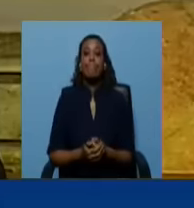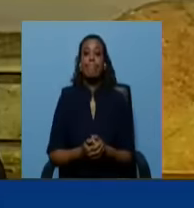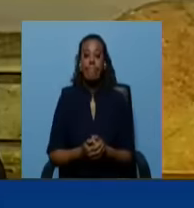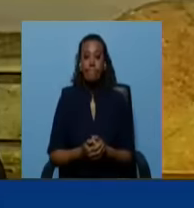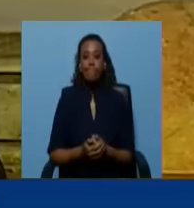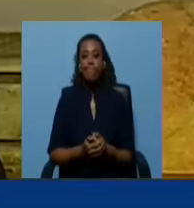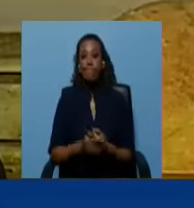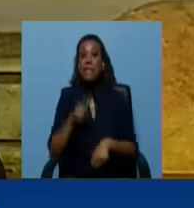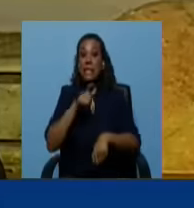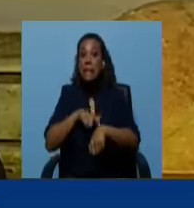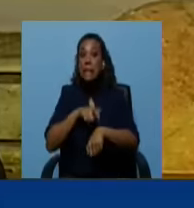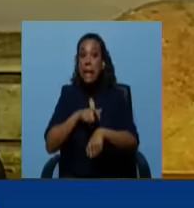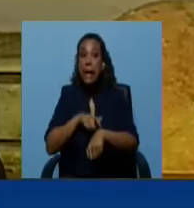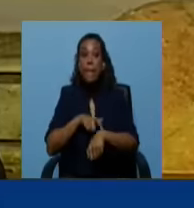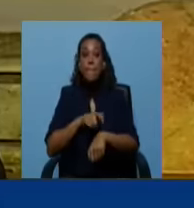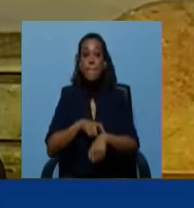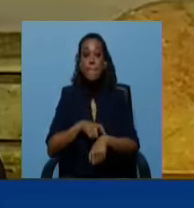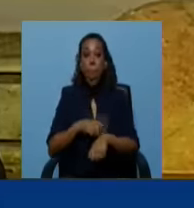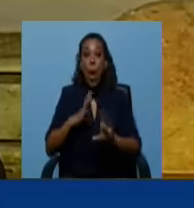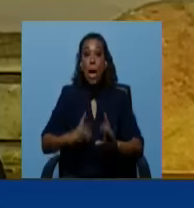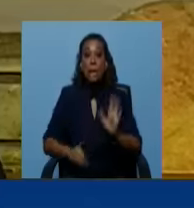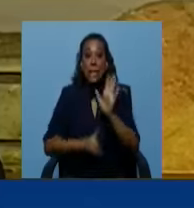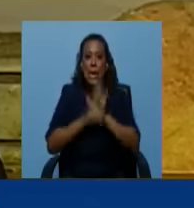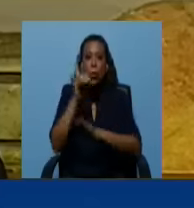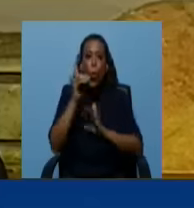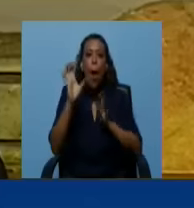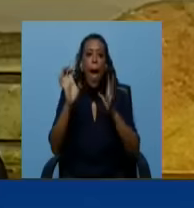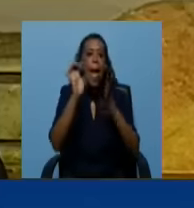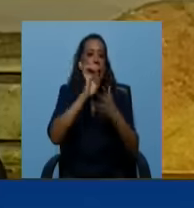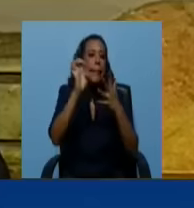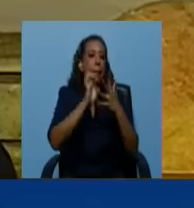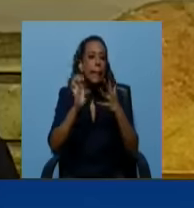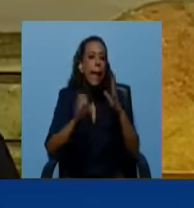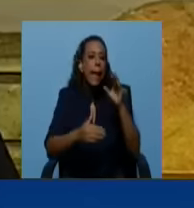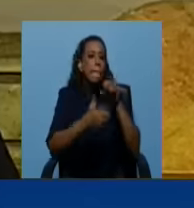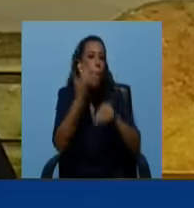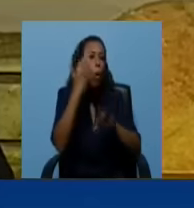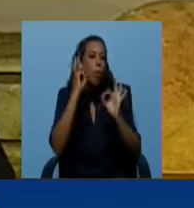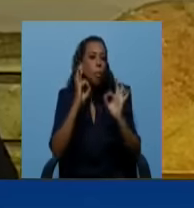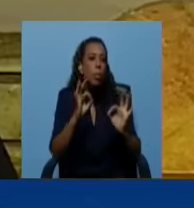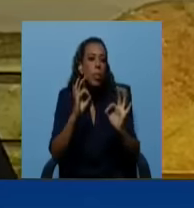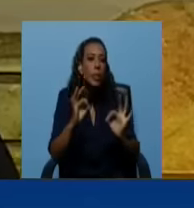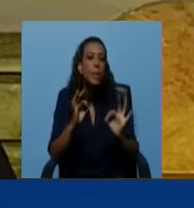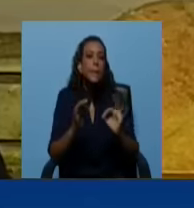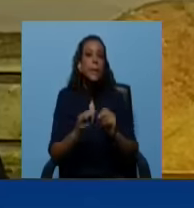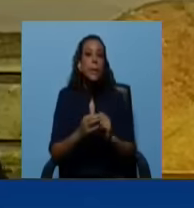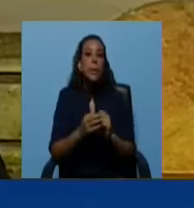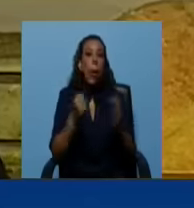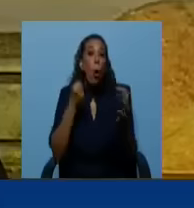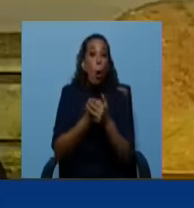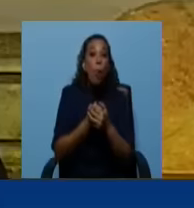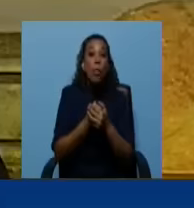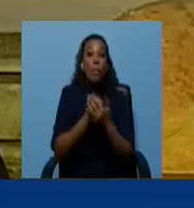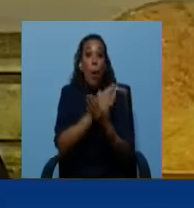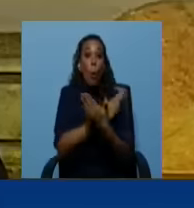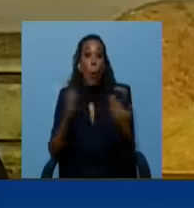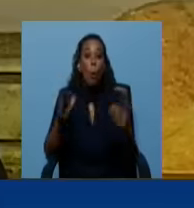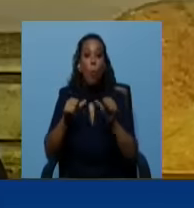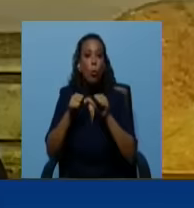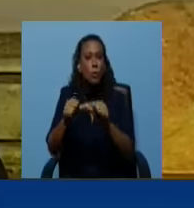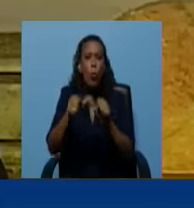Cuando se desarrolló esta estrategia de golpe económico